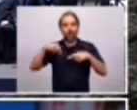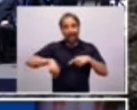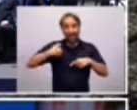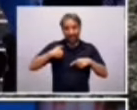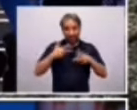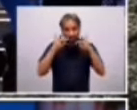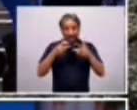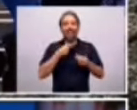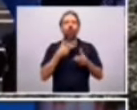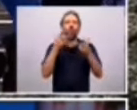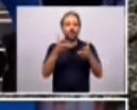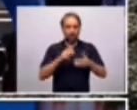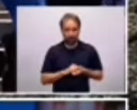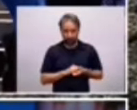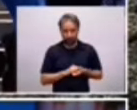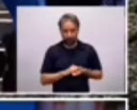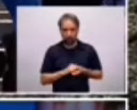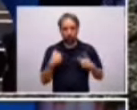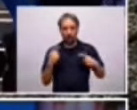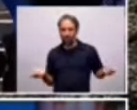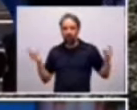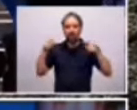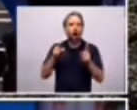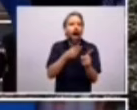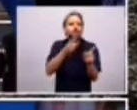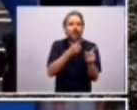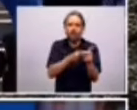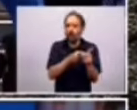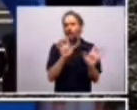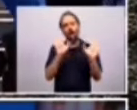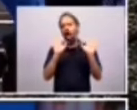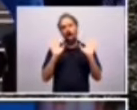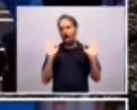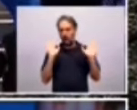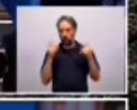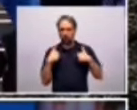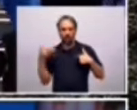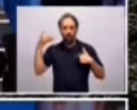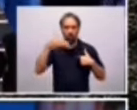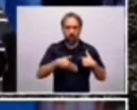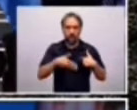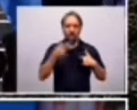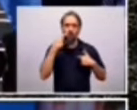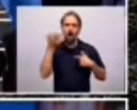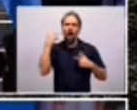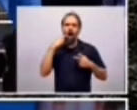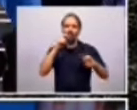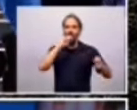tenemos nosotros en este aspecto, de pensar que todos tenemos o continuamos en este proceso con el mismo